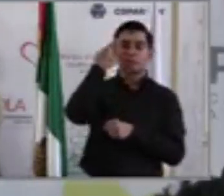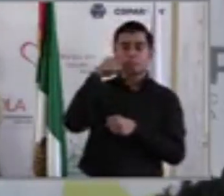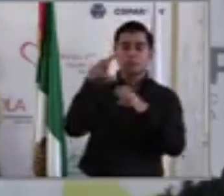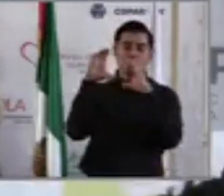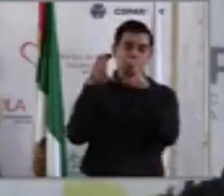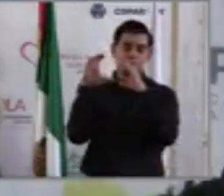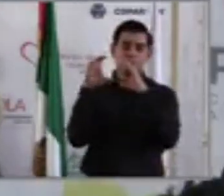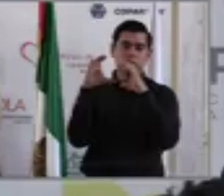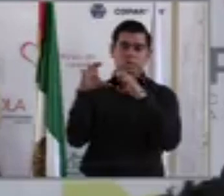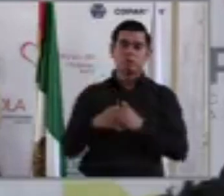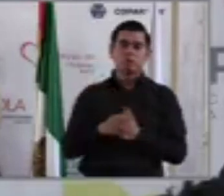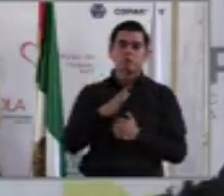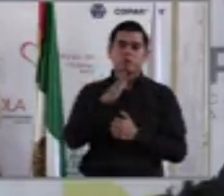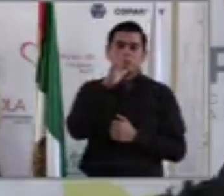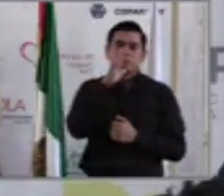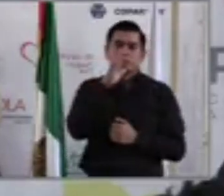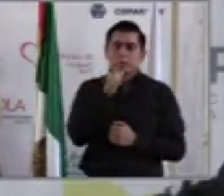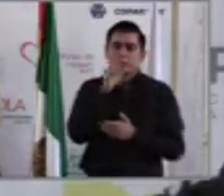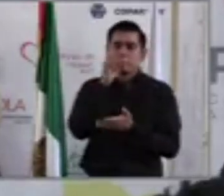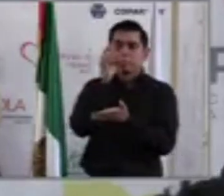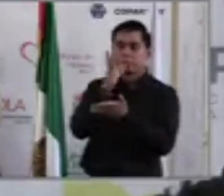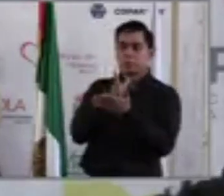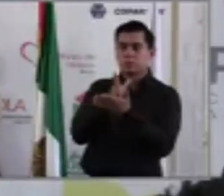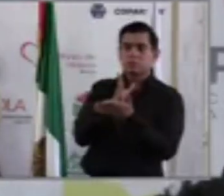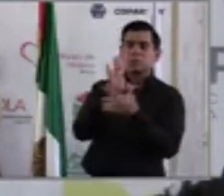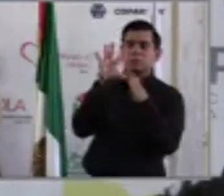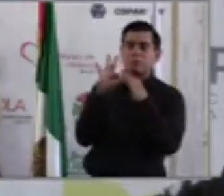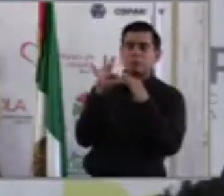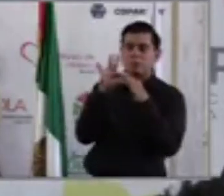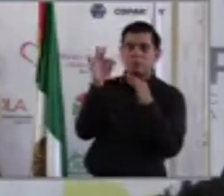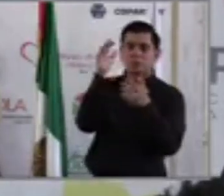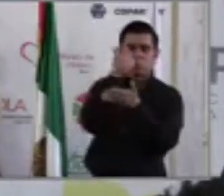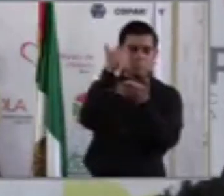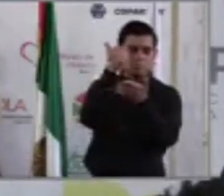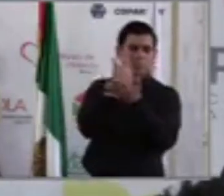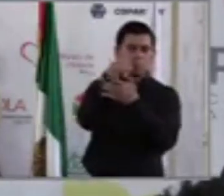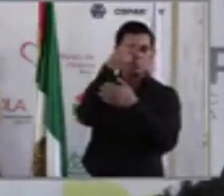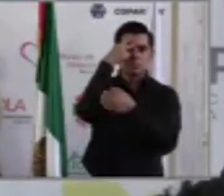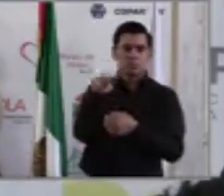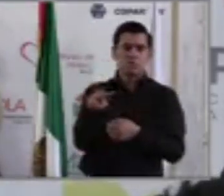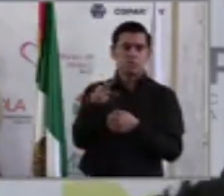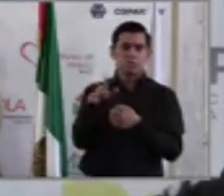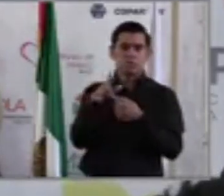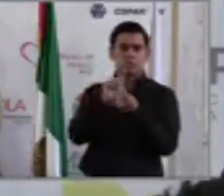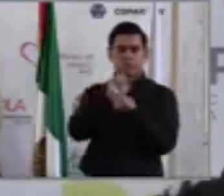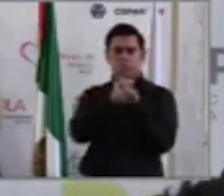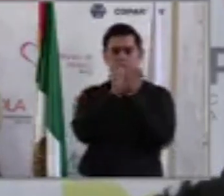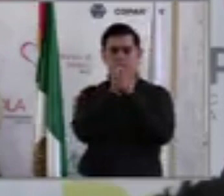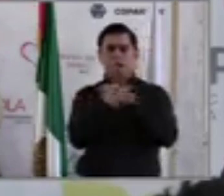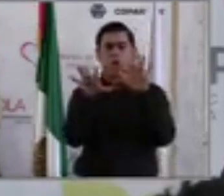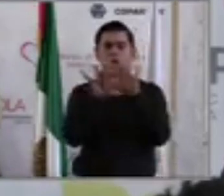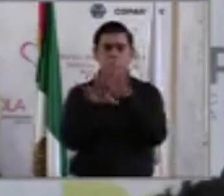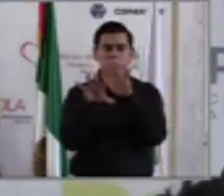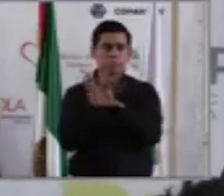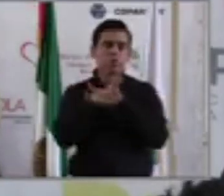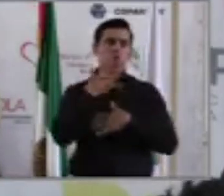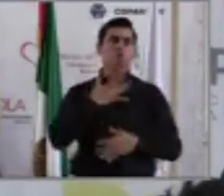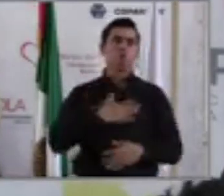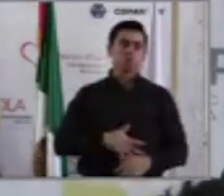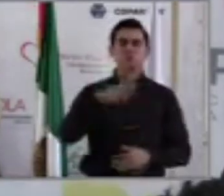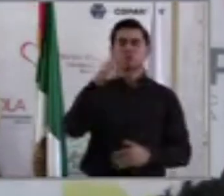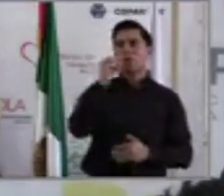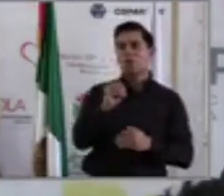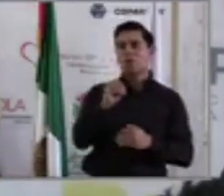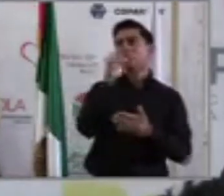No podemos hablar de una ciudad que cambia, de una ciudad justa, de una ciudad